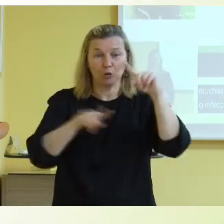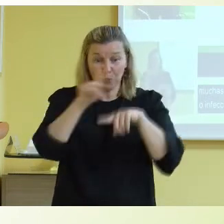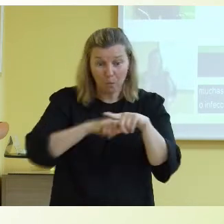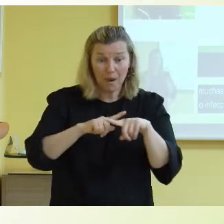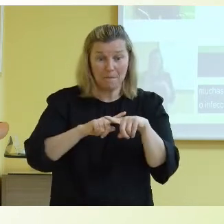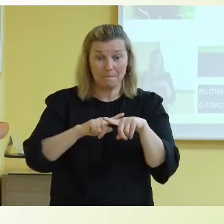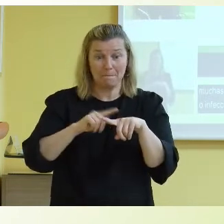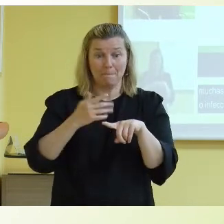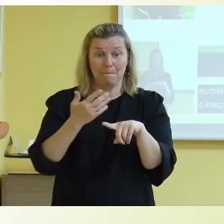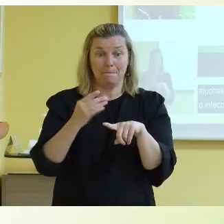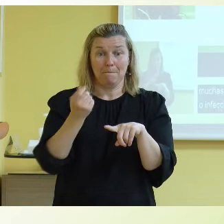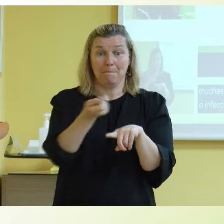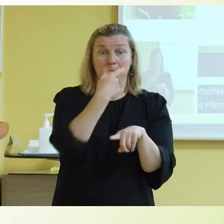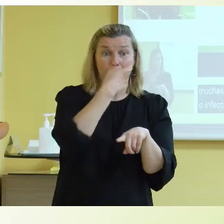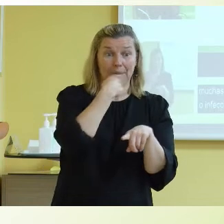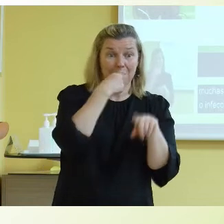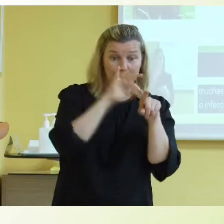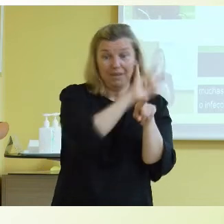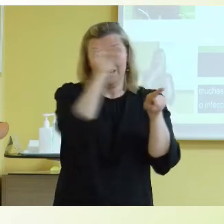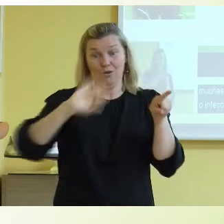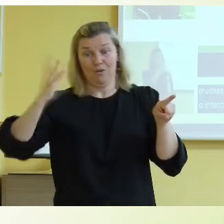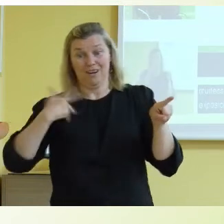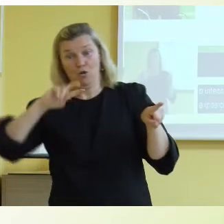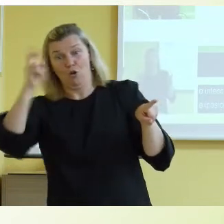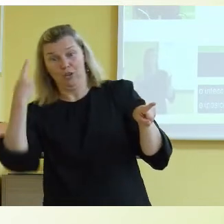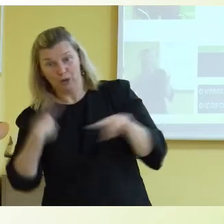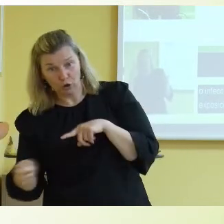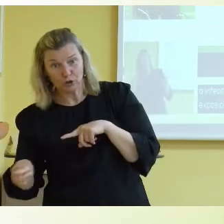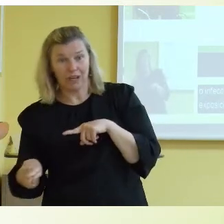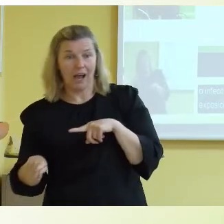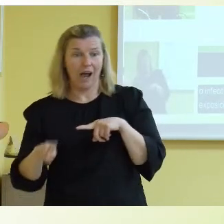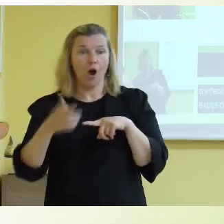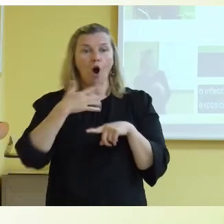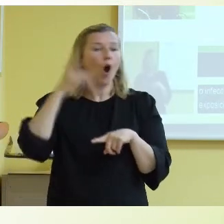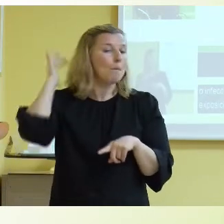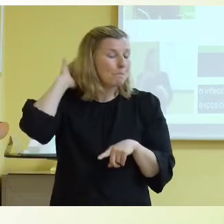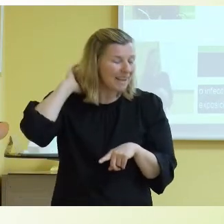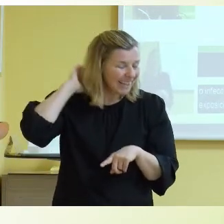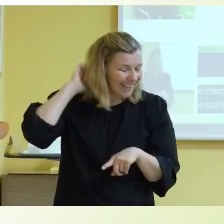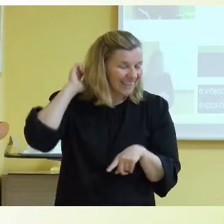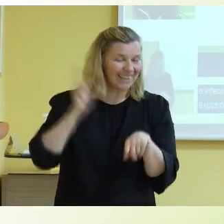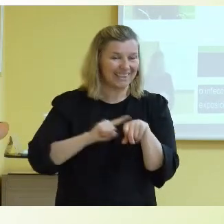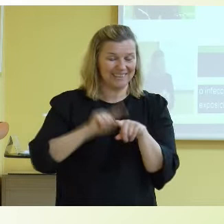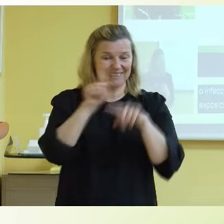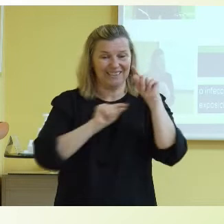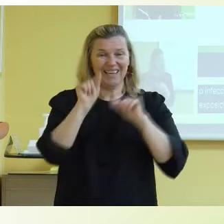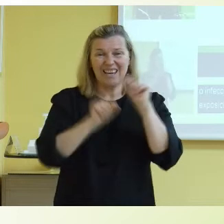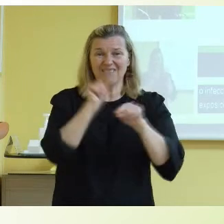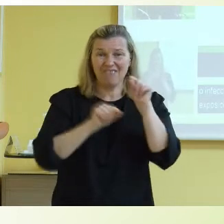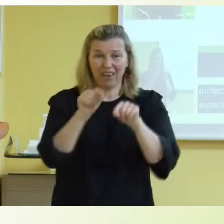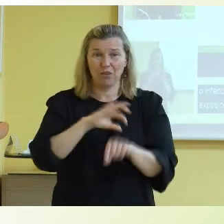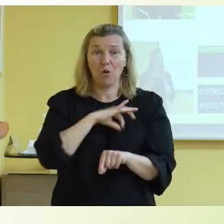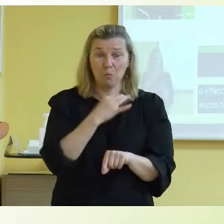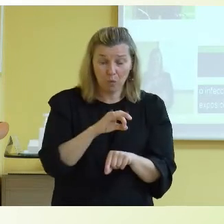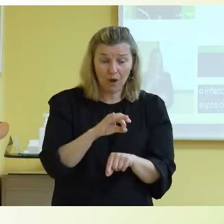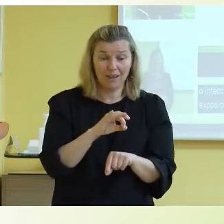la madre a lo mejor porque han tenido una epilepsia, o debido a meningitis o encefalitis porque han tenido infecciones. O sea que las enfermedades raras también tienen